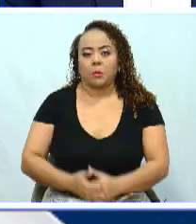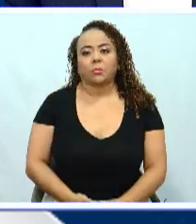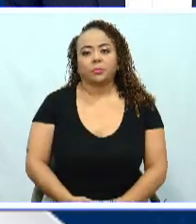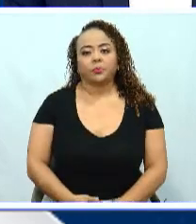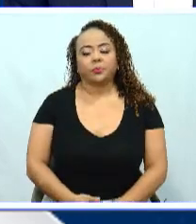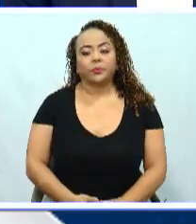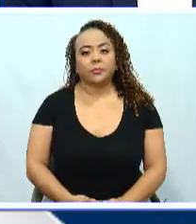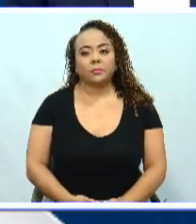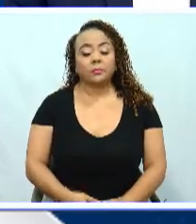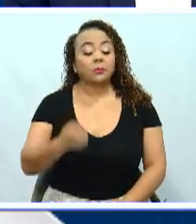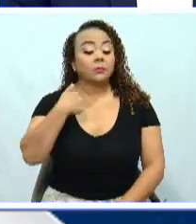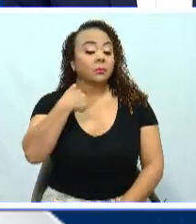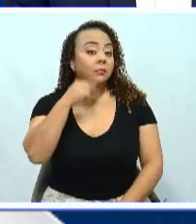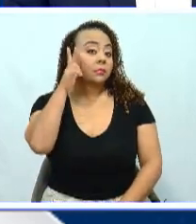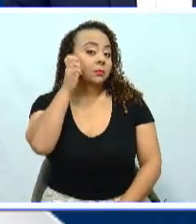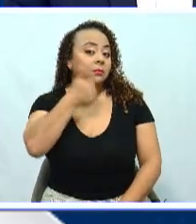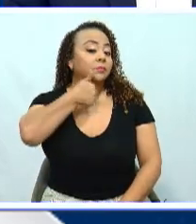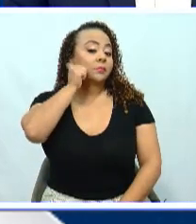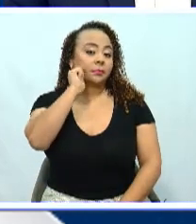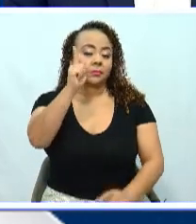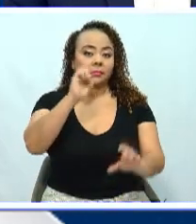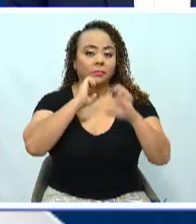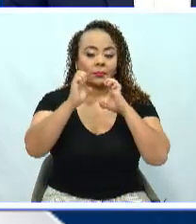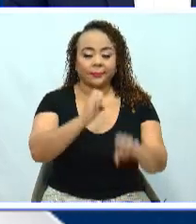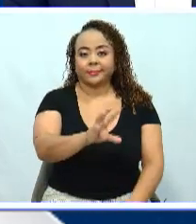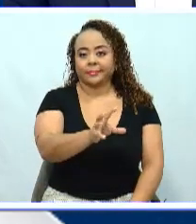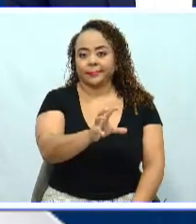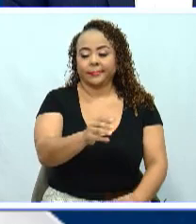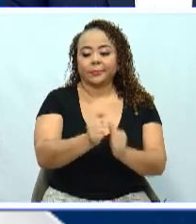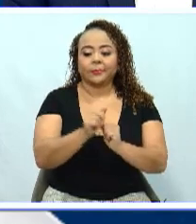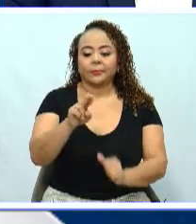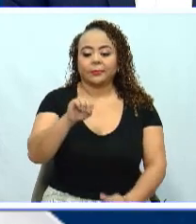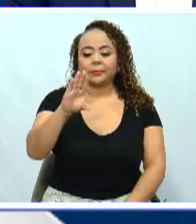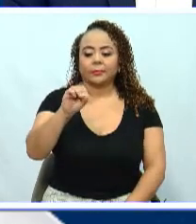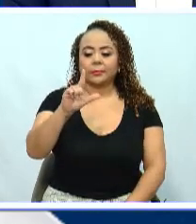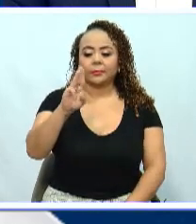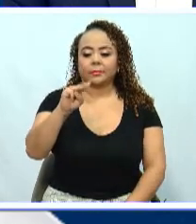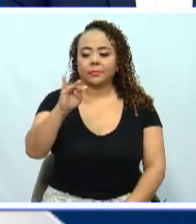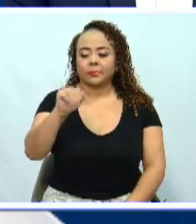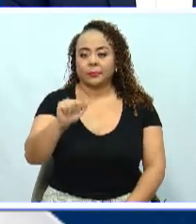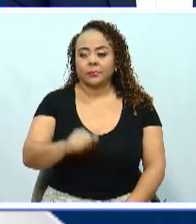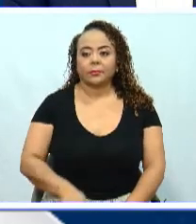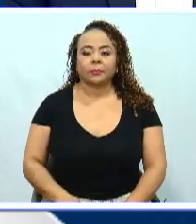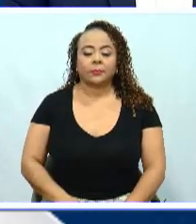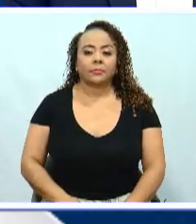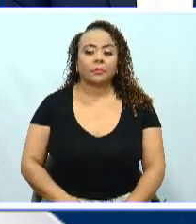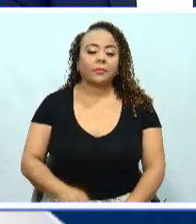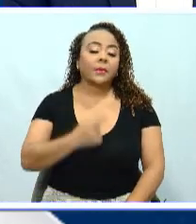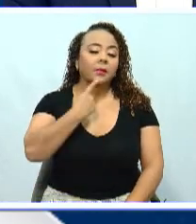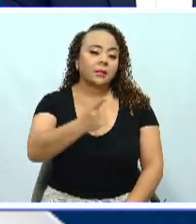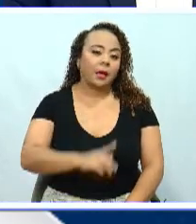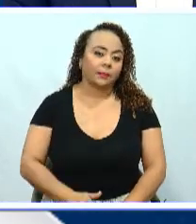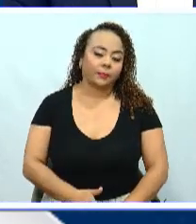yo lo escuché ayer en una entrevista radial con los colegas de Columbia donde él decía